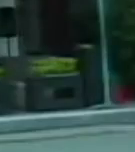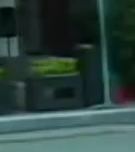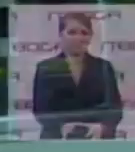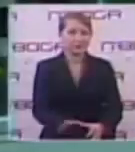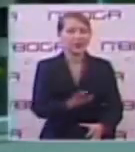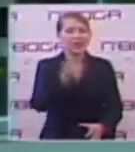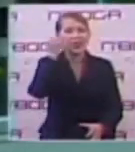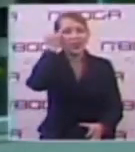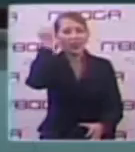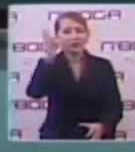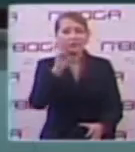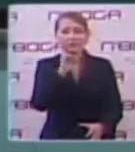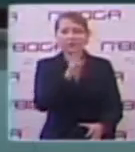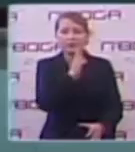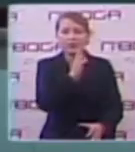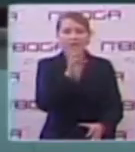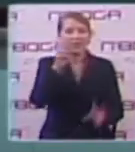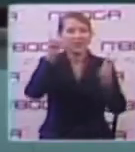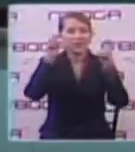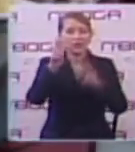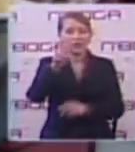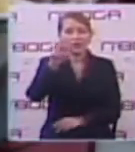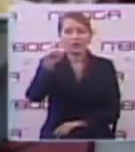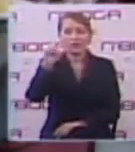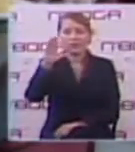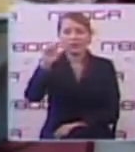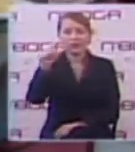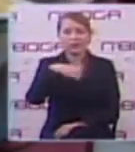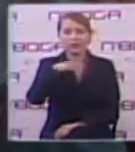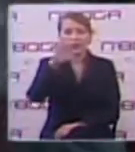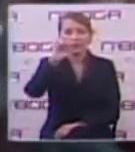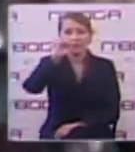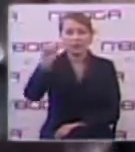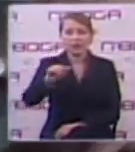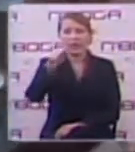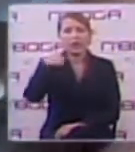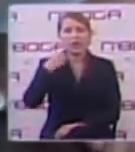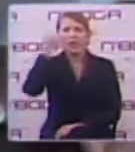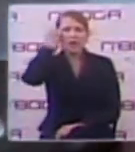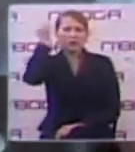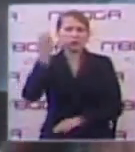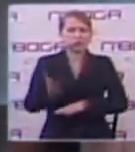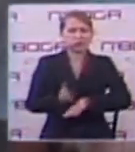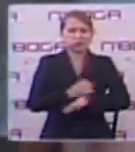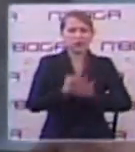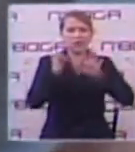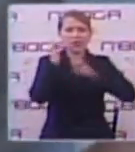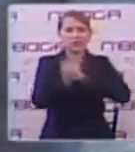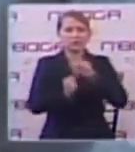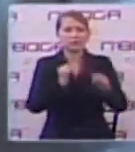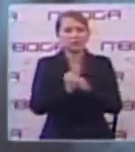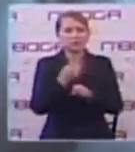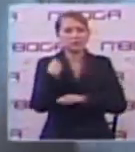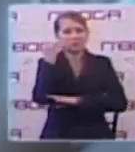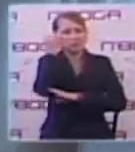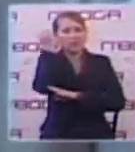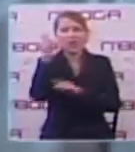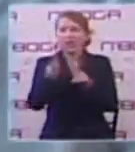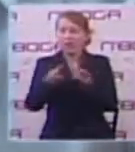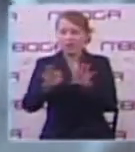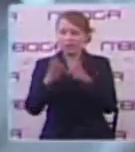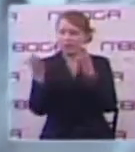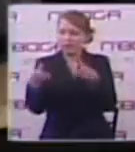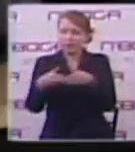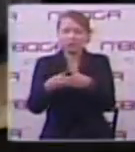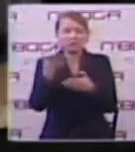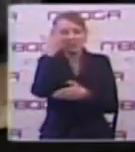La idea del restaurante Una Vaca en el Tejado nació hace 6 años por parte de sus propietarios como un negocio familiar. La gastronomía se caracteriza